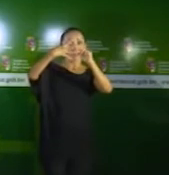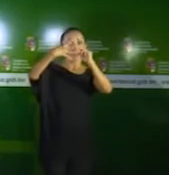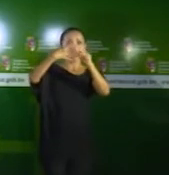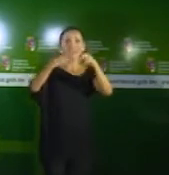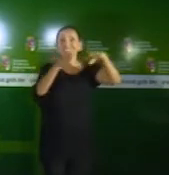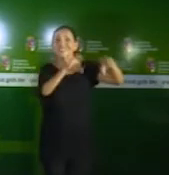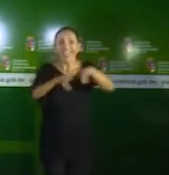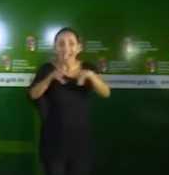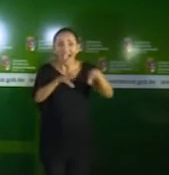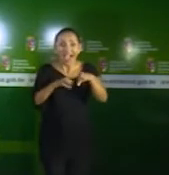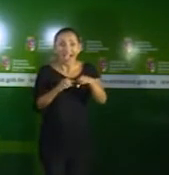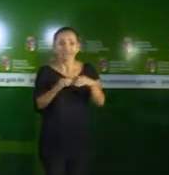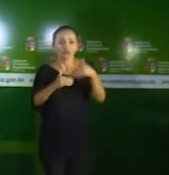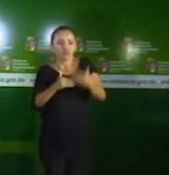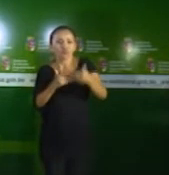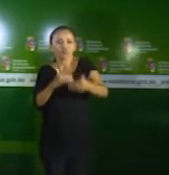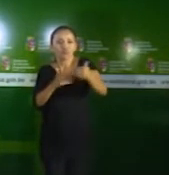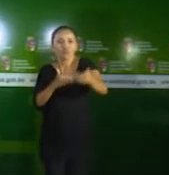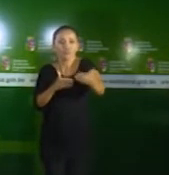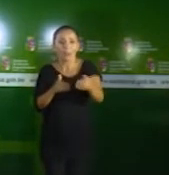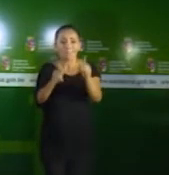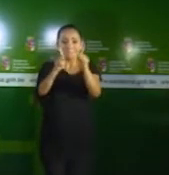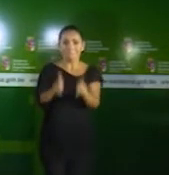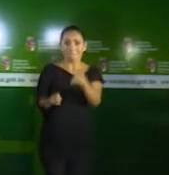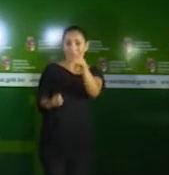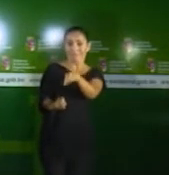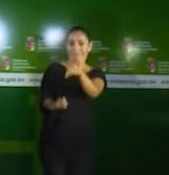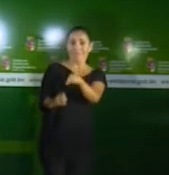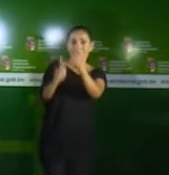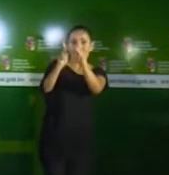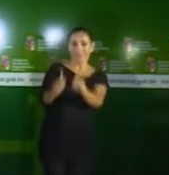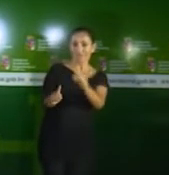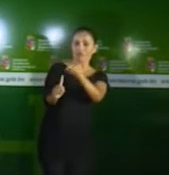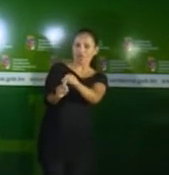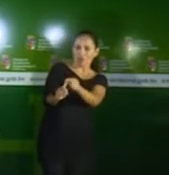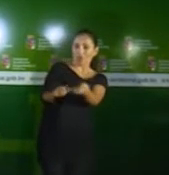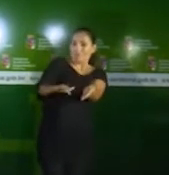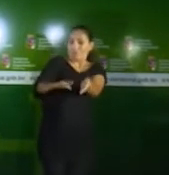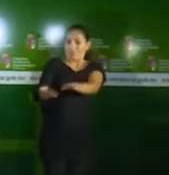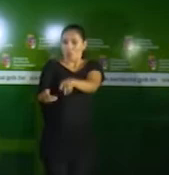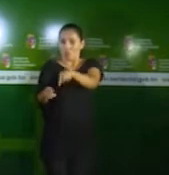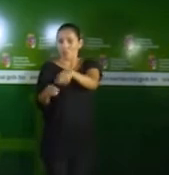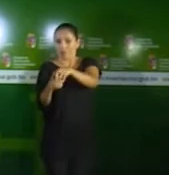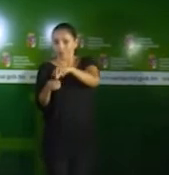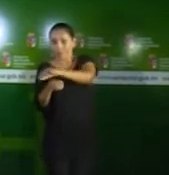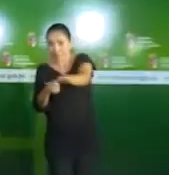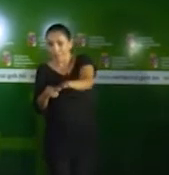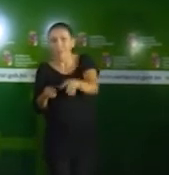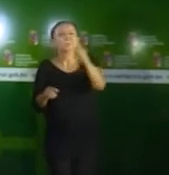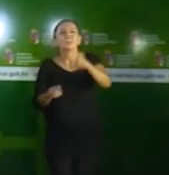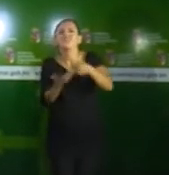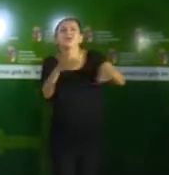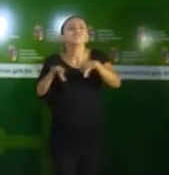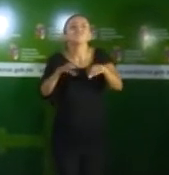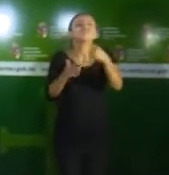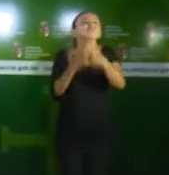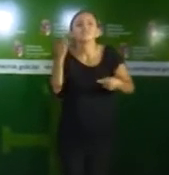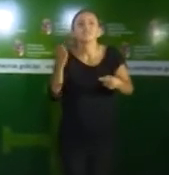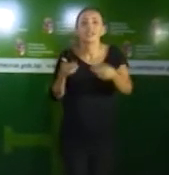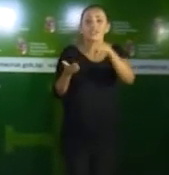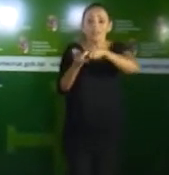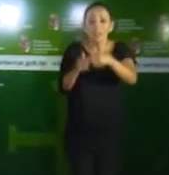cuando se hace la gestión del paciente habitado, del fallecido, del cadáver, se realiza justamente